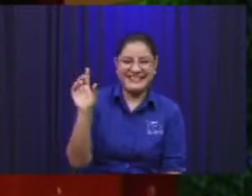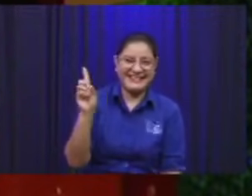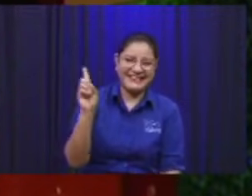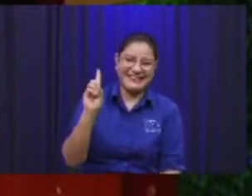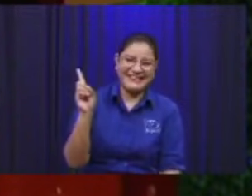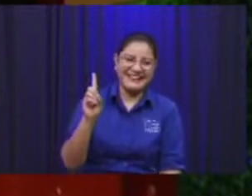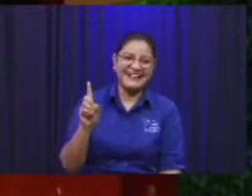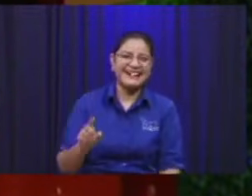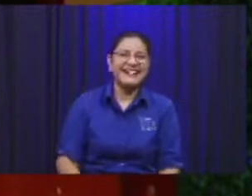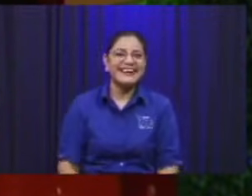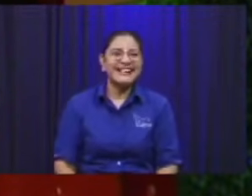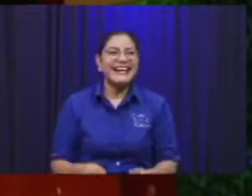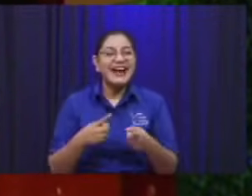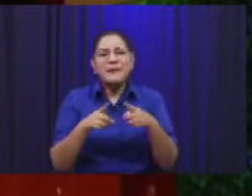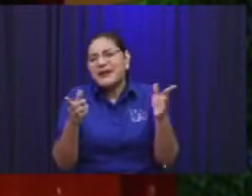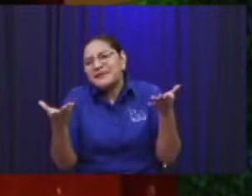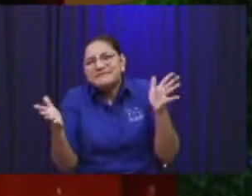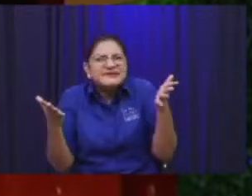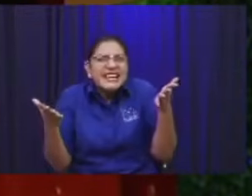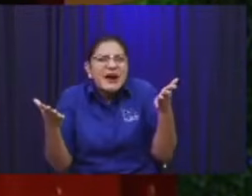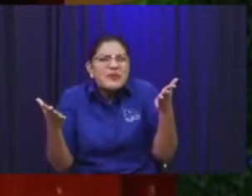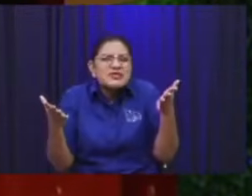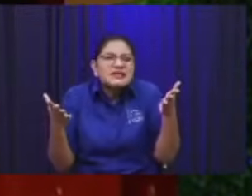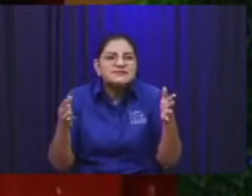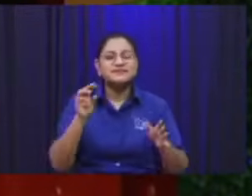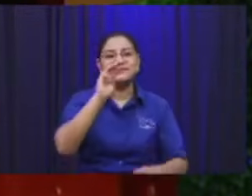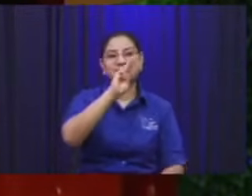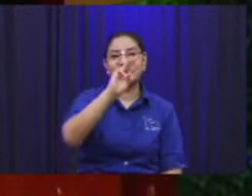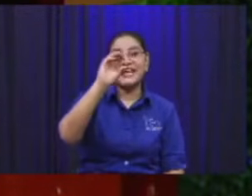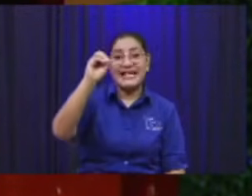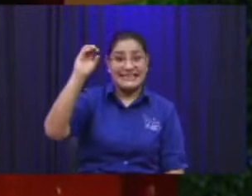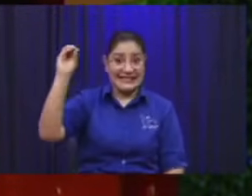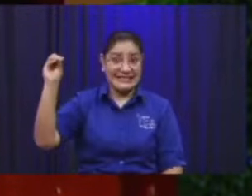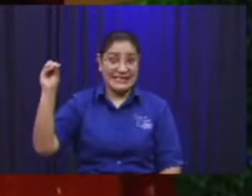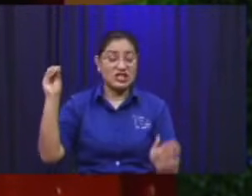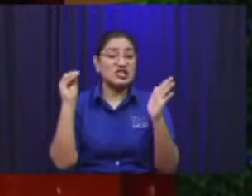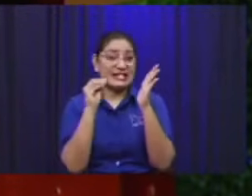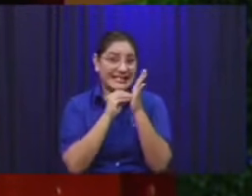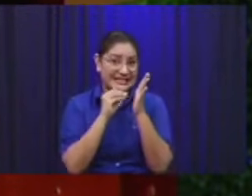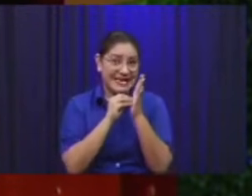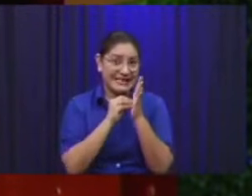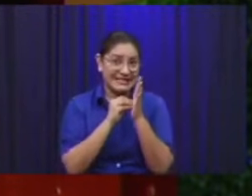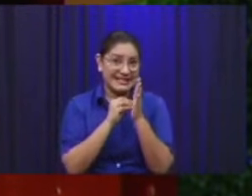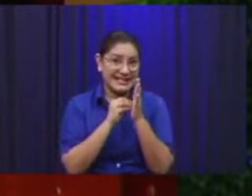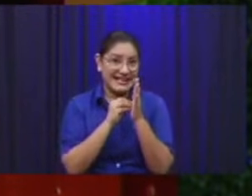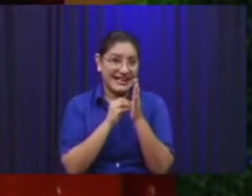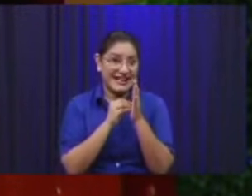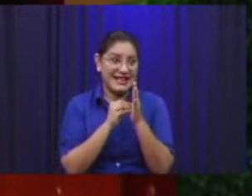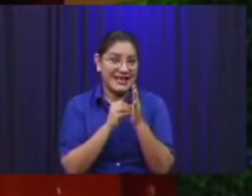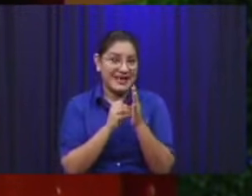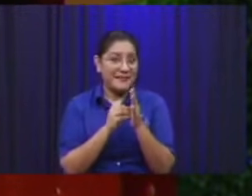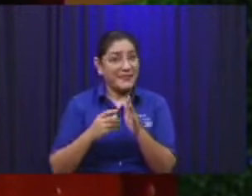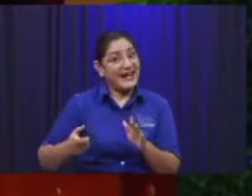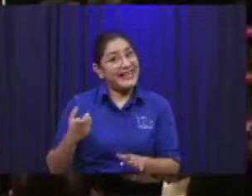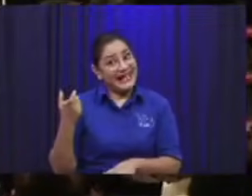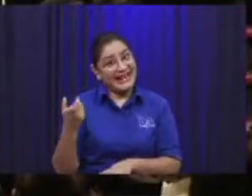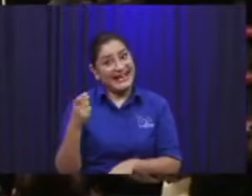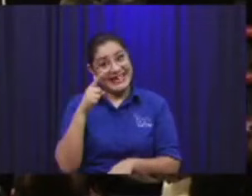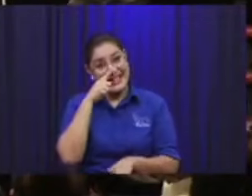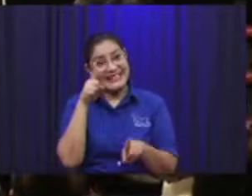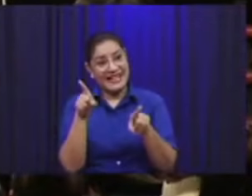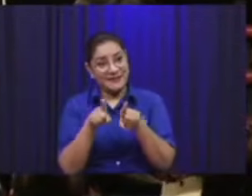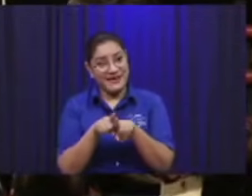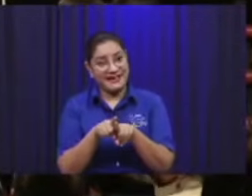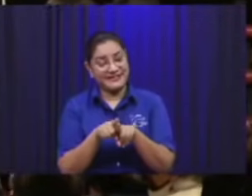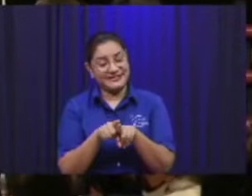bueno jugamos los 300 pues y la propina porque alguien se agarra también hay que dejar